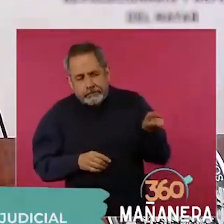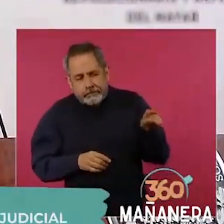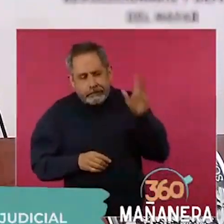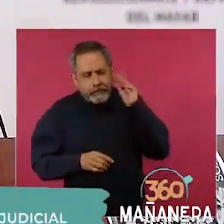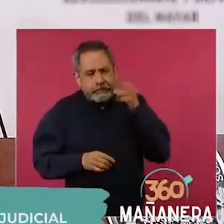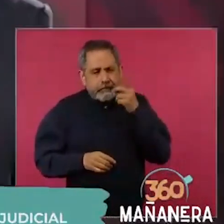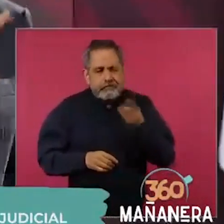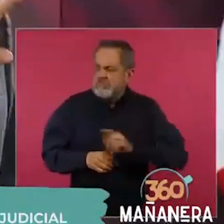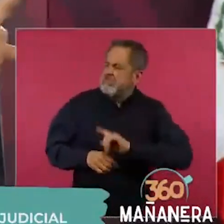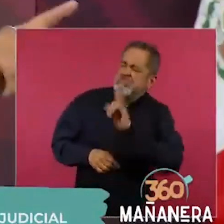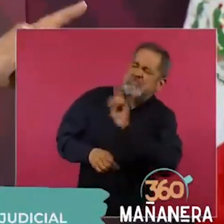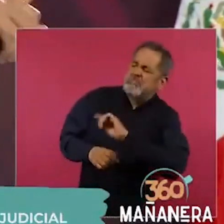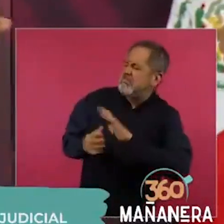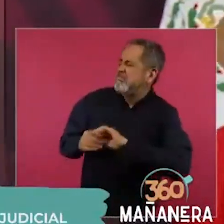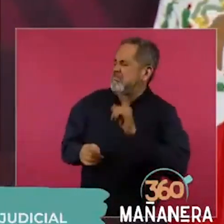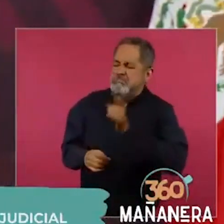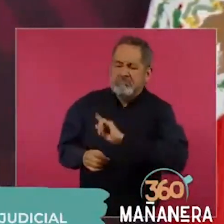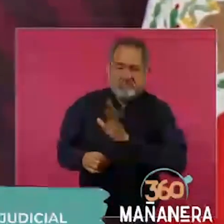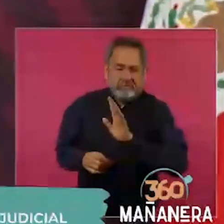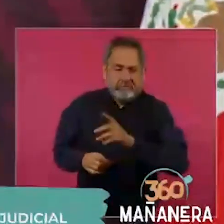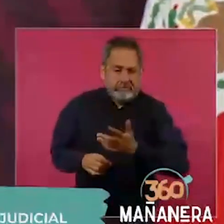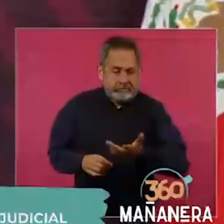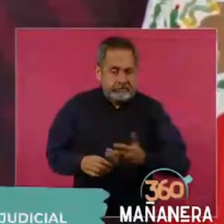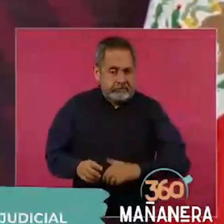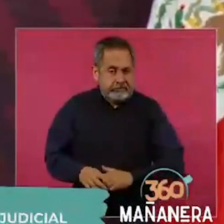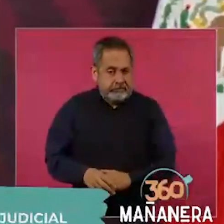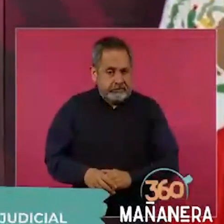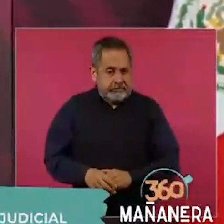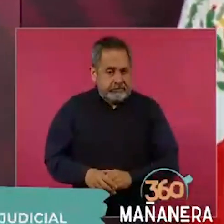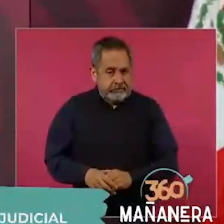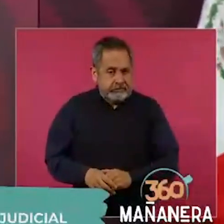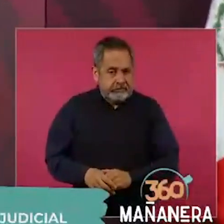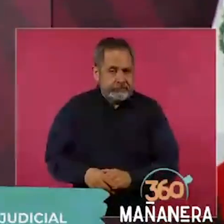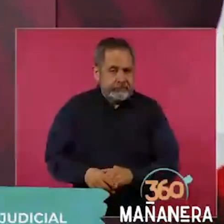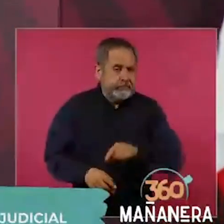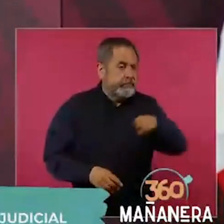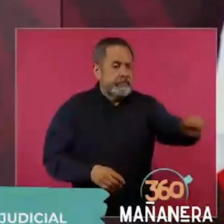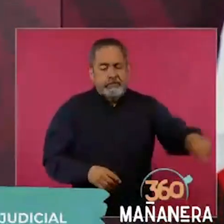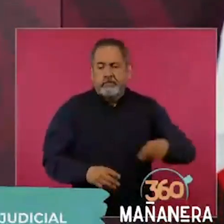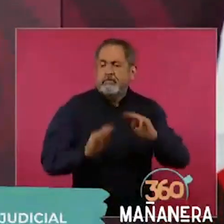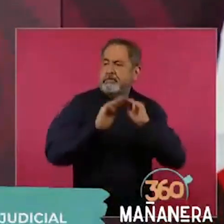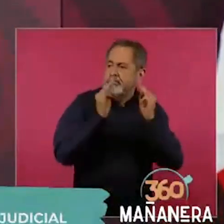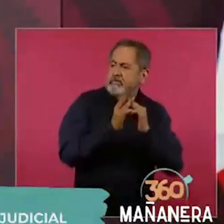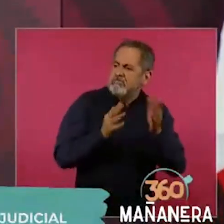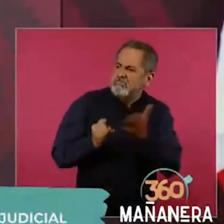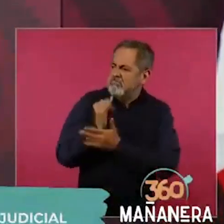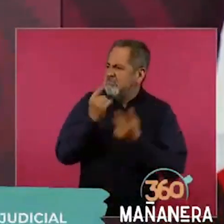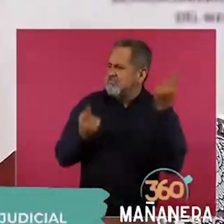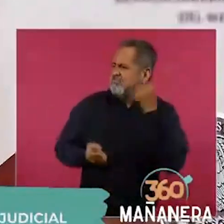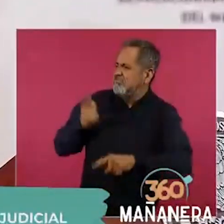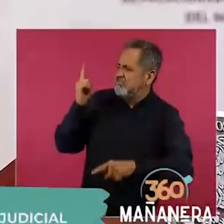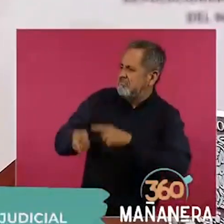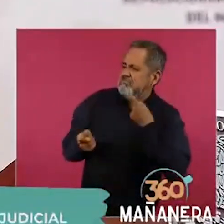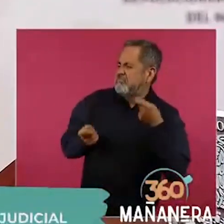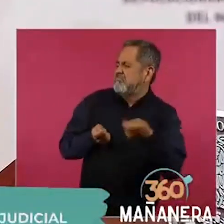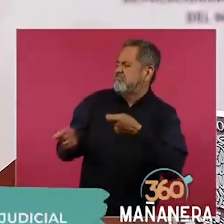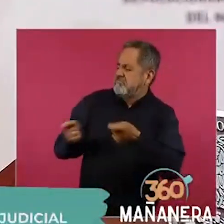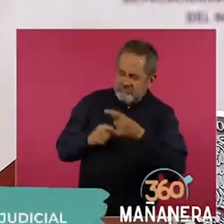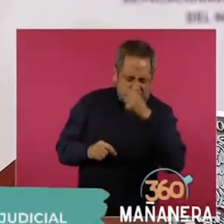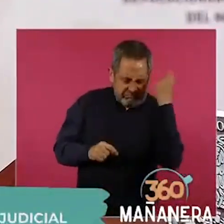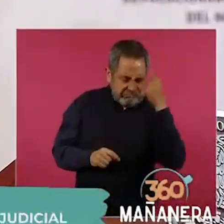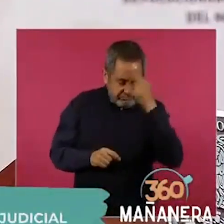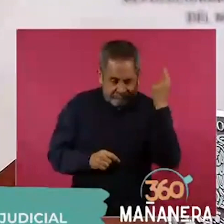no, los de las bandas van a resolver, los delincuentes van a